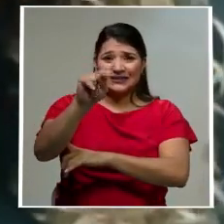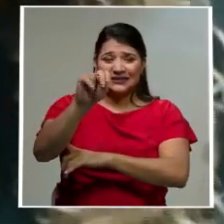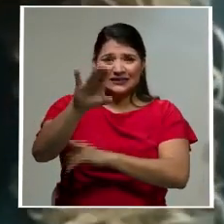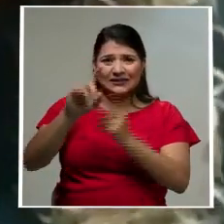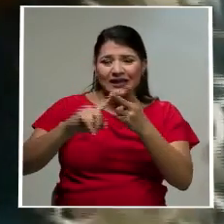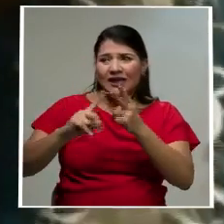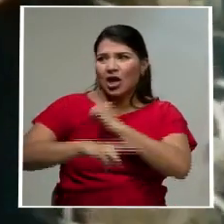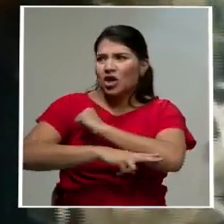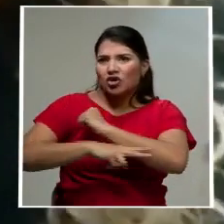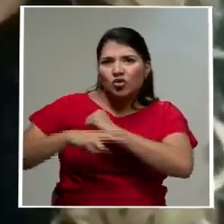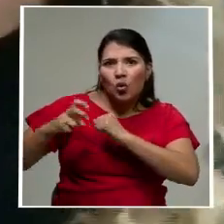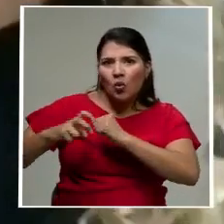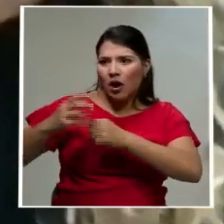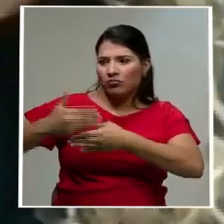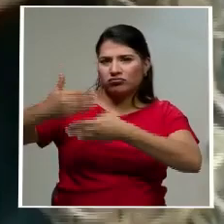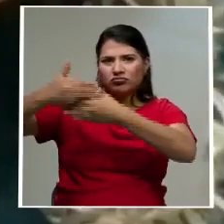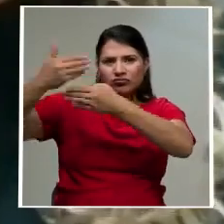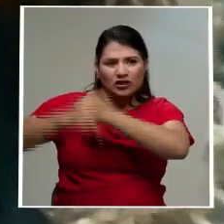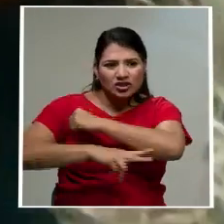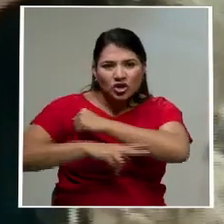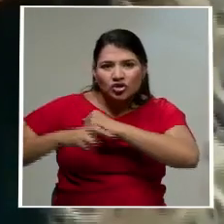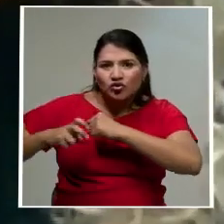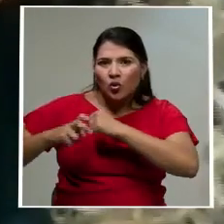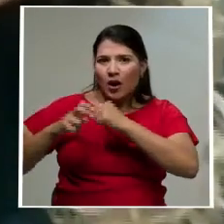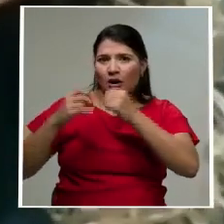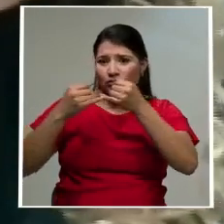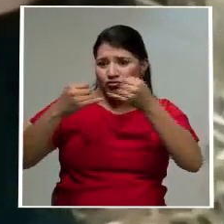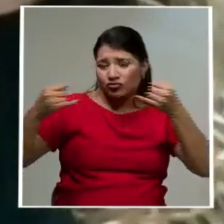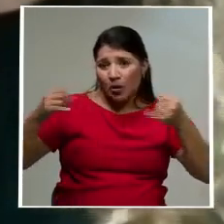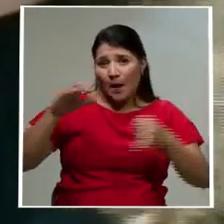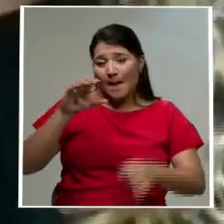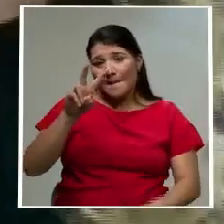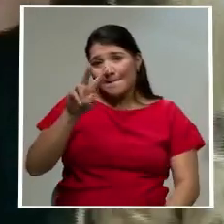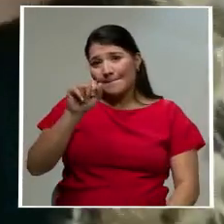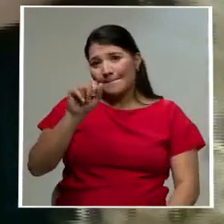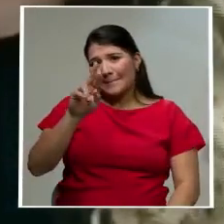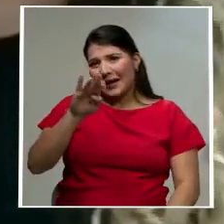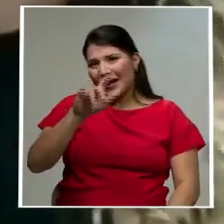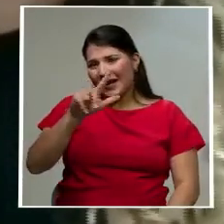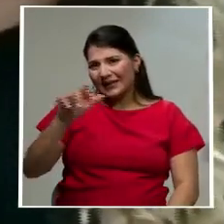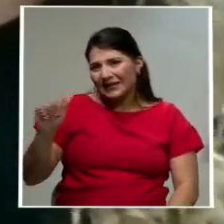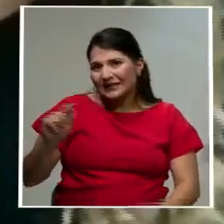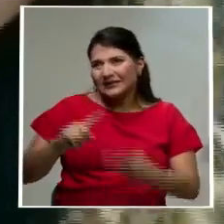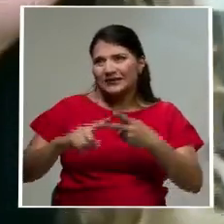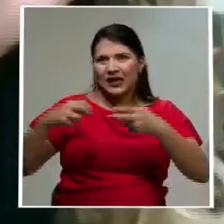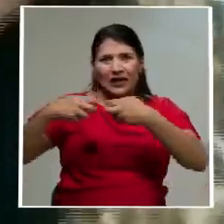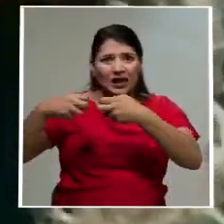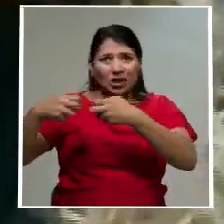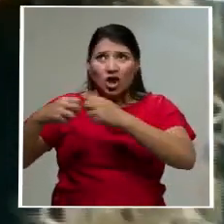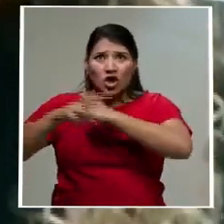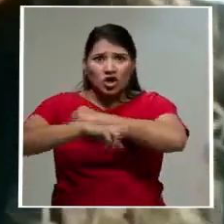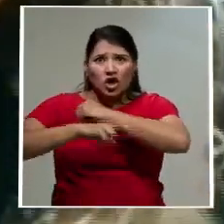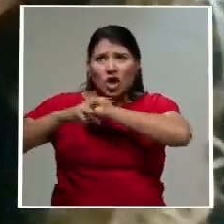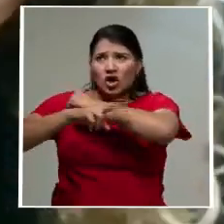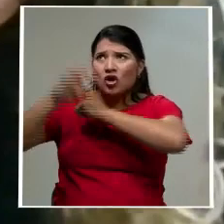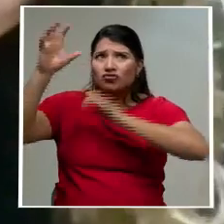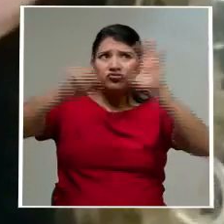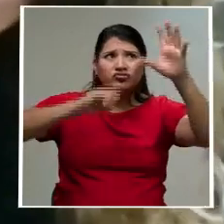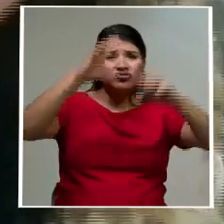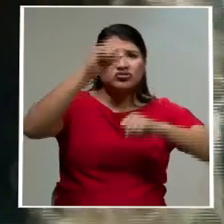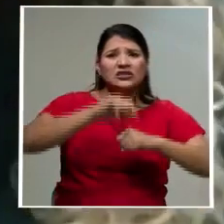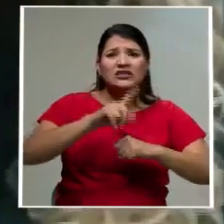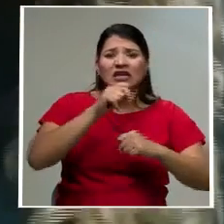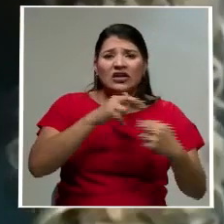se amontonan, ¿verdad? Arena, piedra, varilla, posiblemente han sacado toda la parte eléctrica y nadie es responsable. Eso no bueno, puede